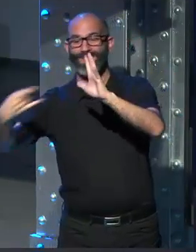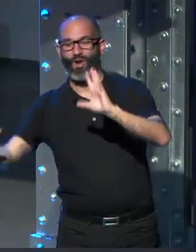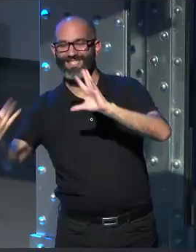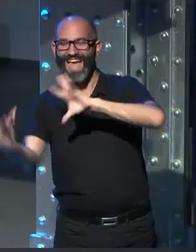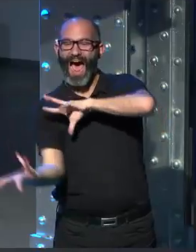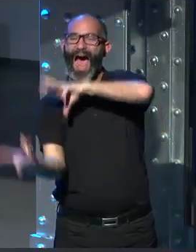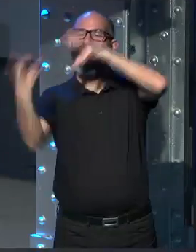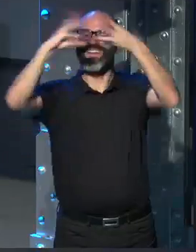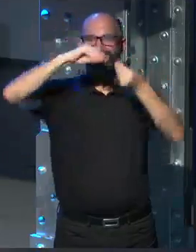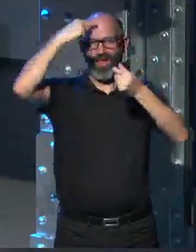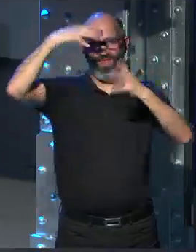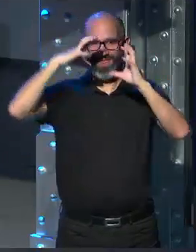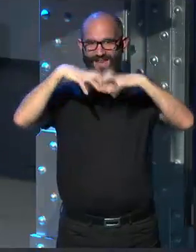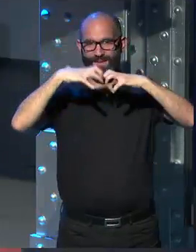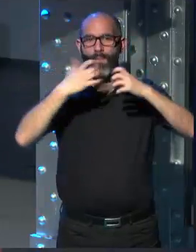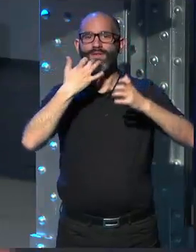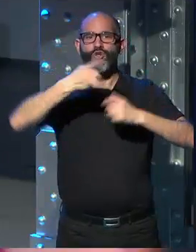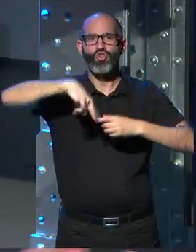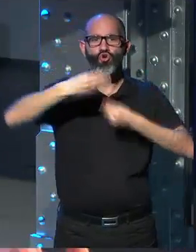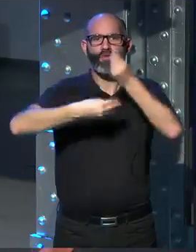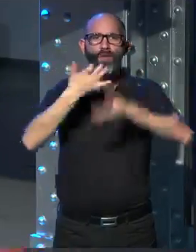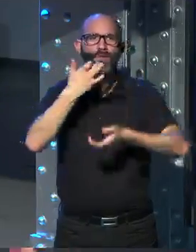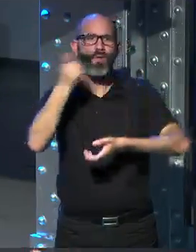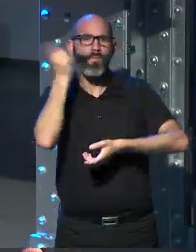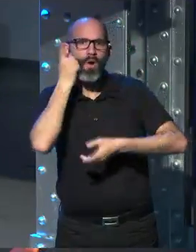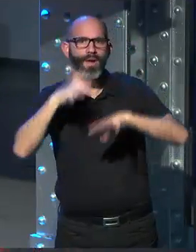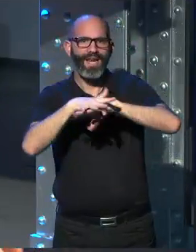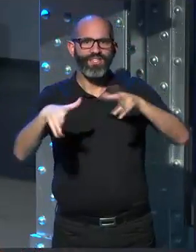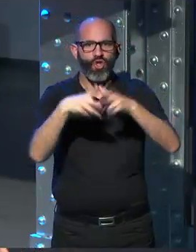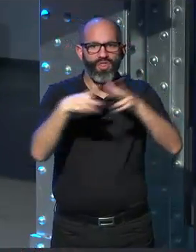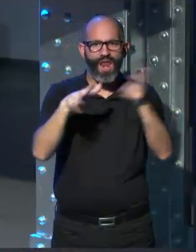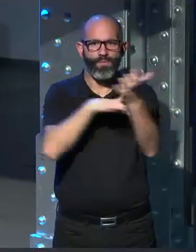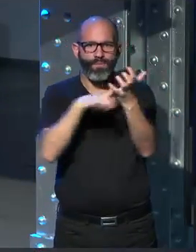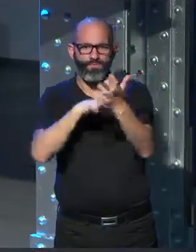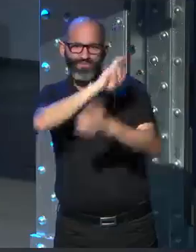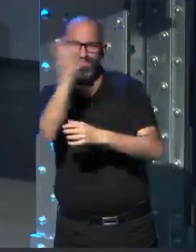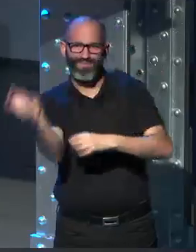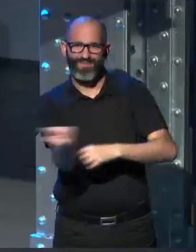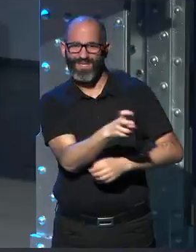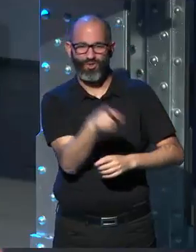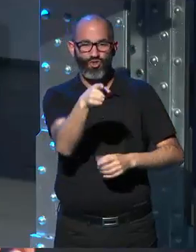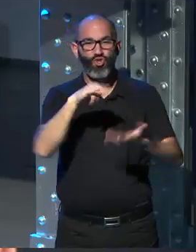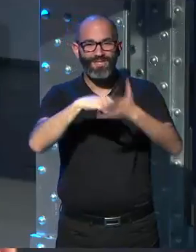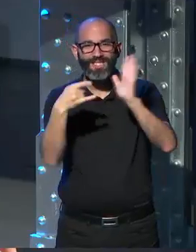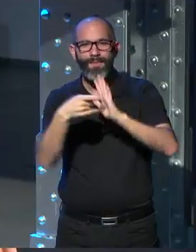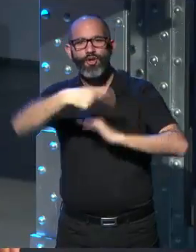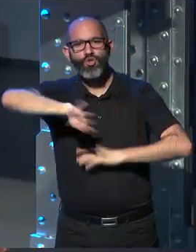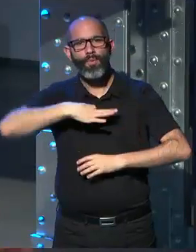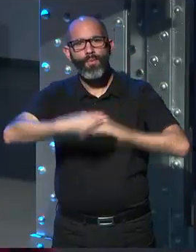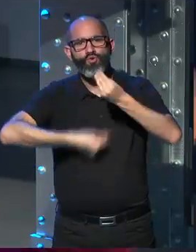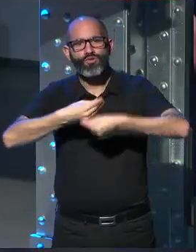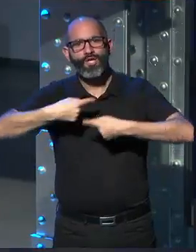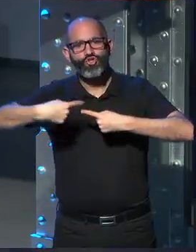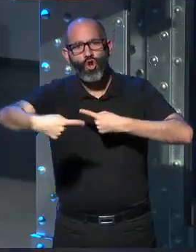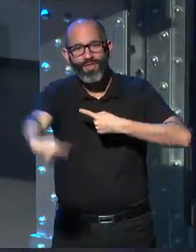sistemas tecnológicos, ordenadores, móviles, redes sociales, son sistemas que podemos utilizar en el día a día